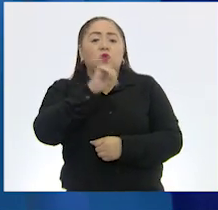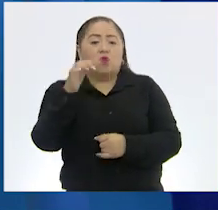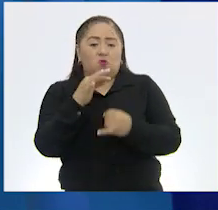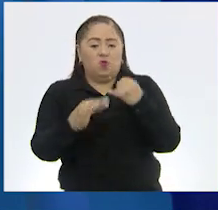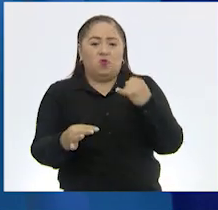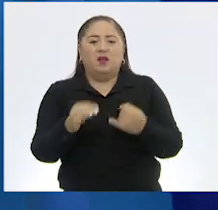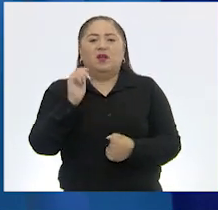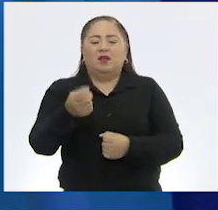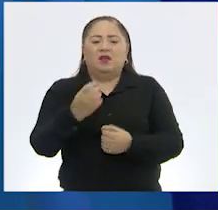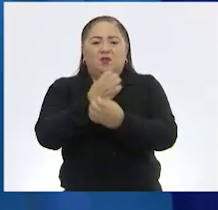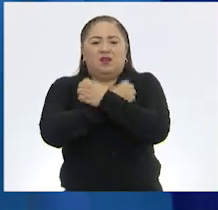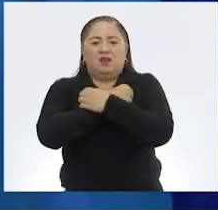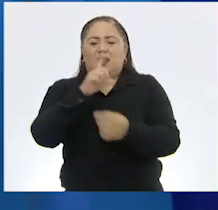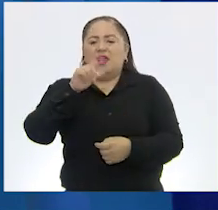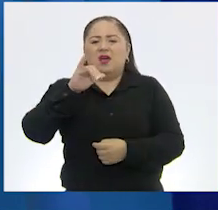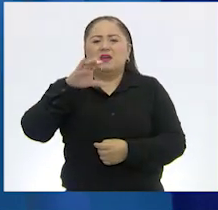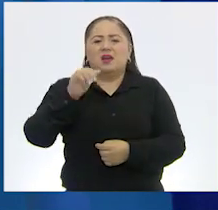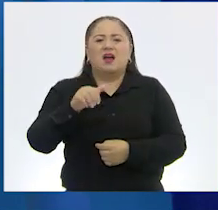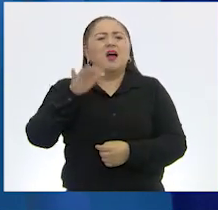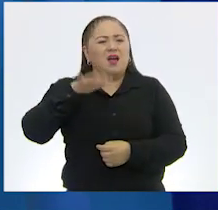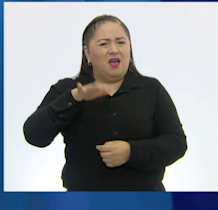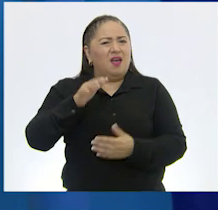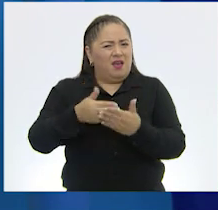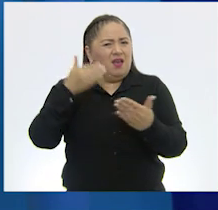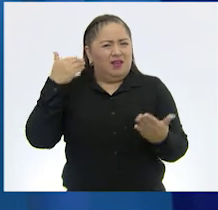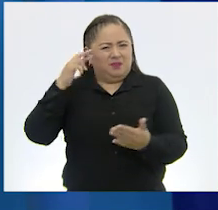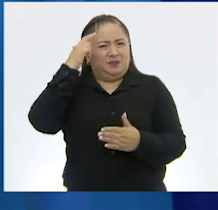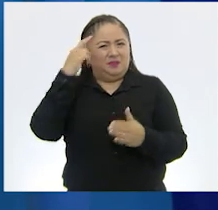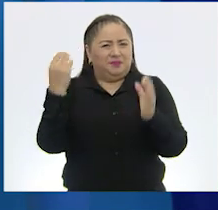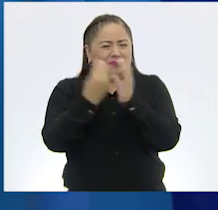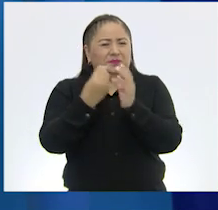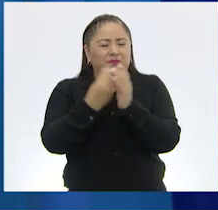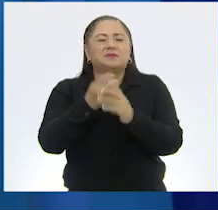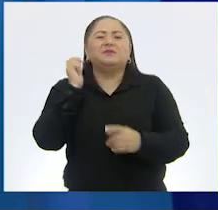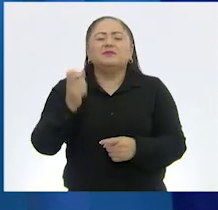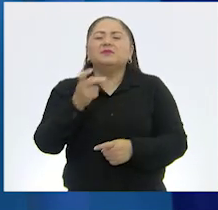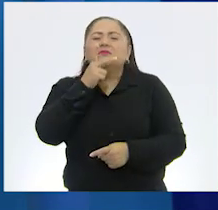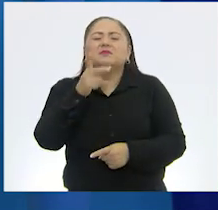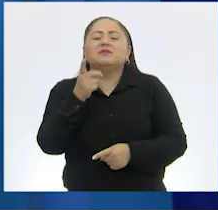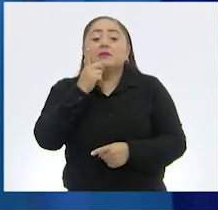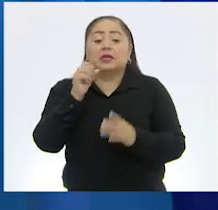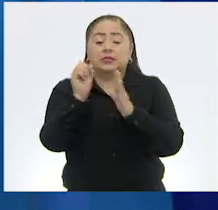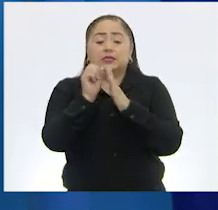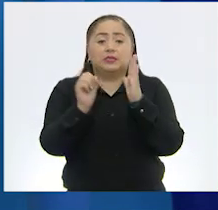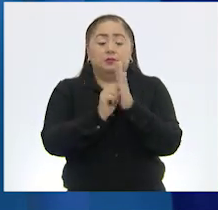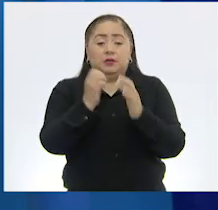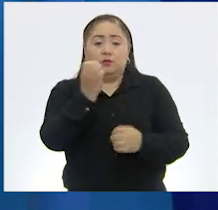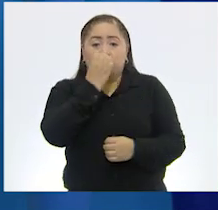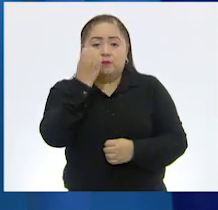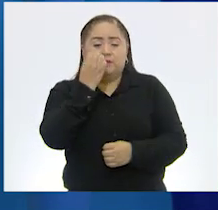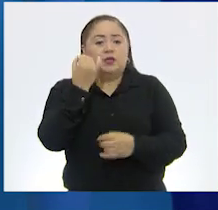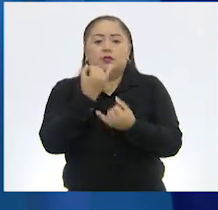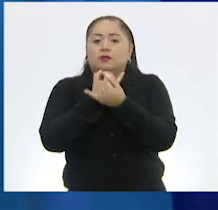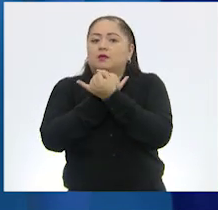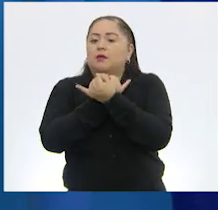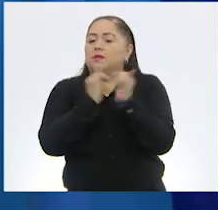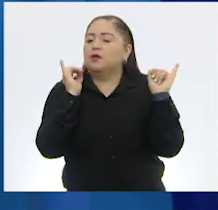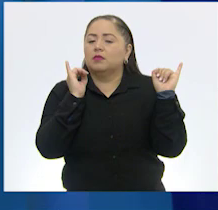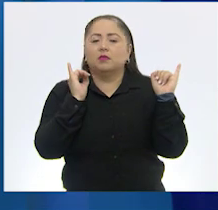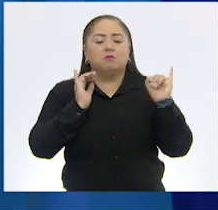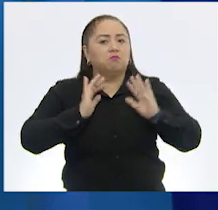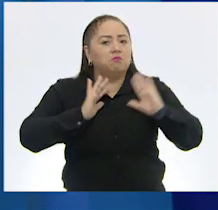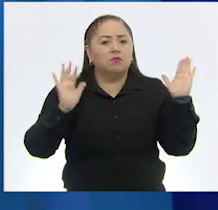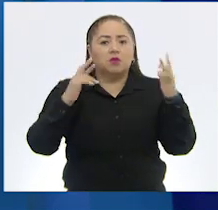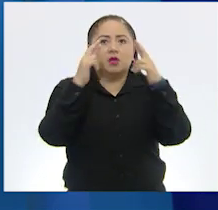la definición de educación laica ya la hemos aprendido antes y significa que el sistema educativo es independiente de